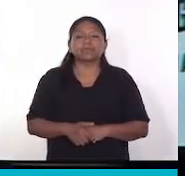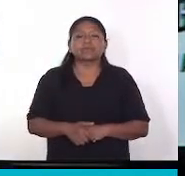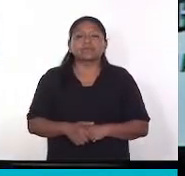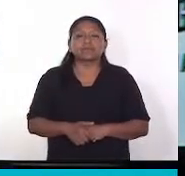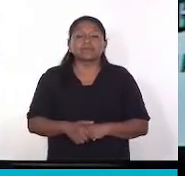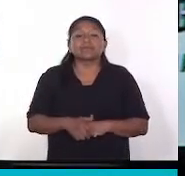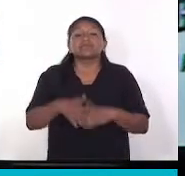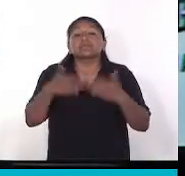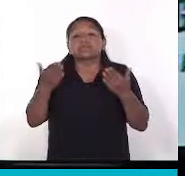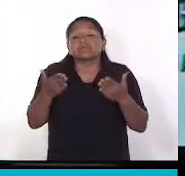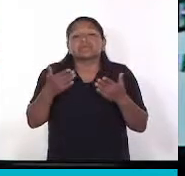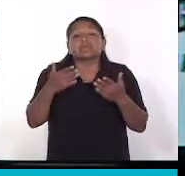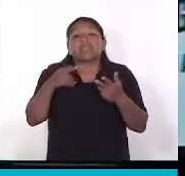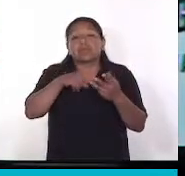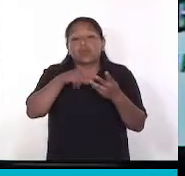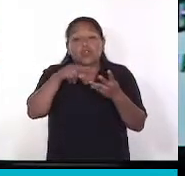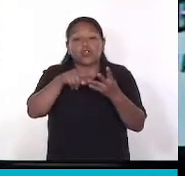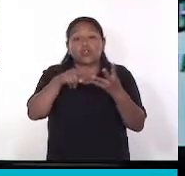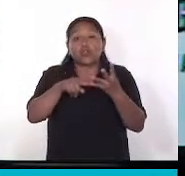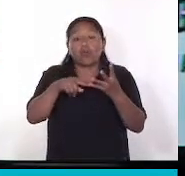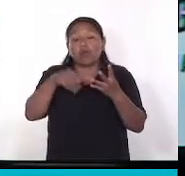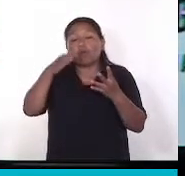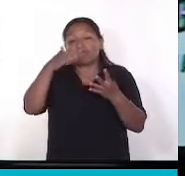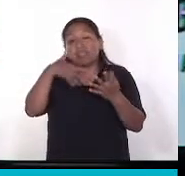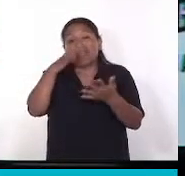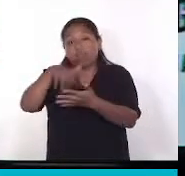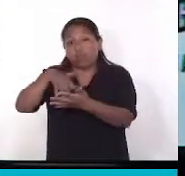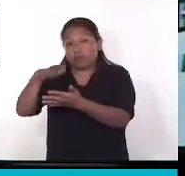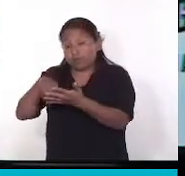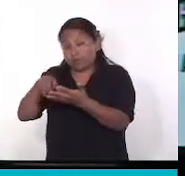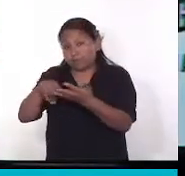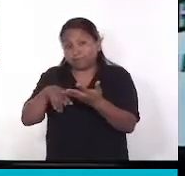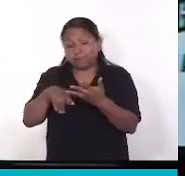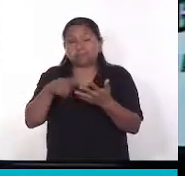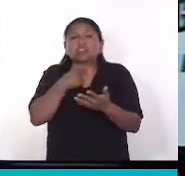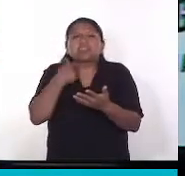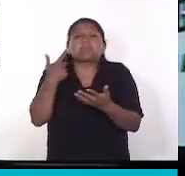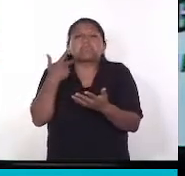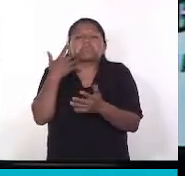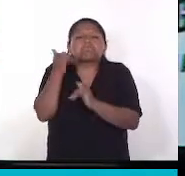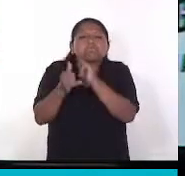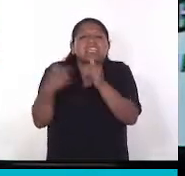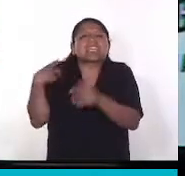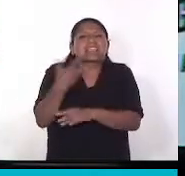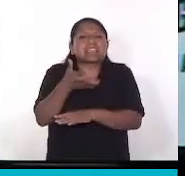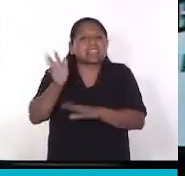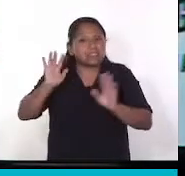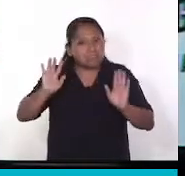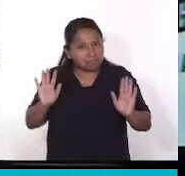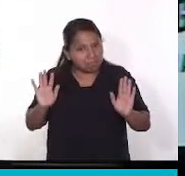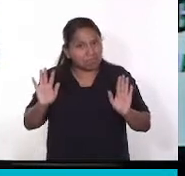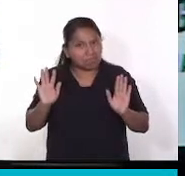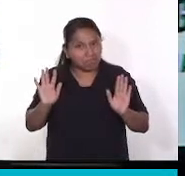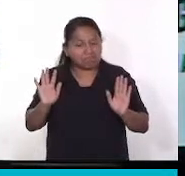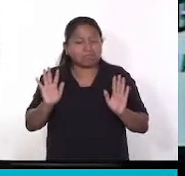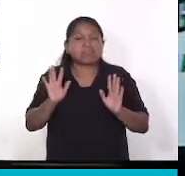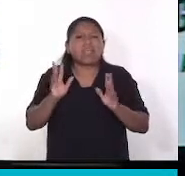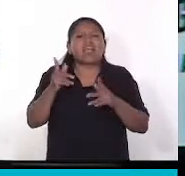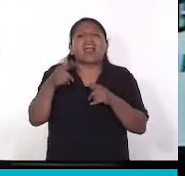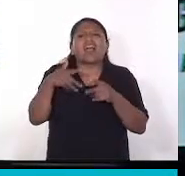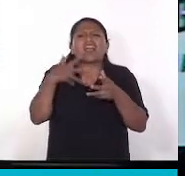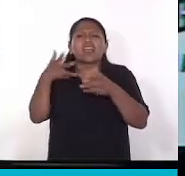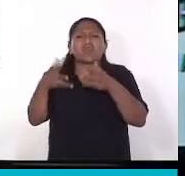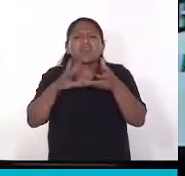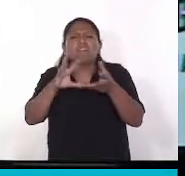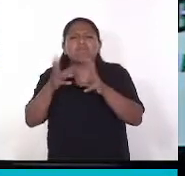Finalmente, tenemos 2 pedidos de informe. En esto quiero hacer un planteo general. Vemos que hay un nuevo uso y costumbre